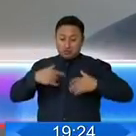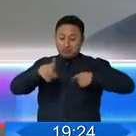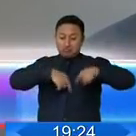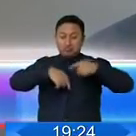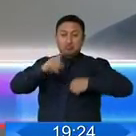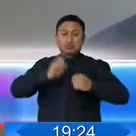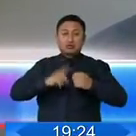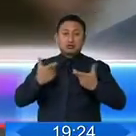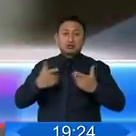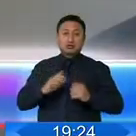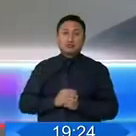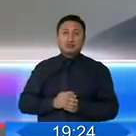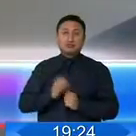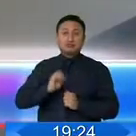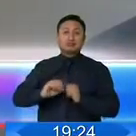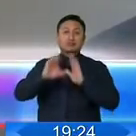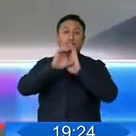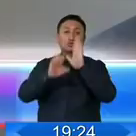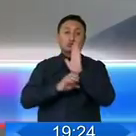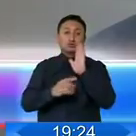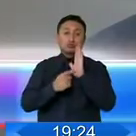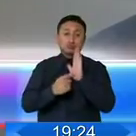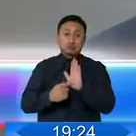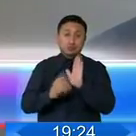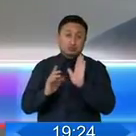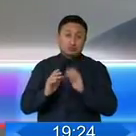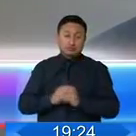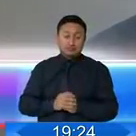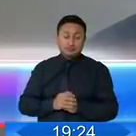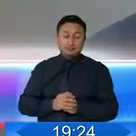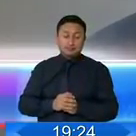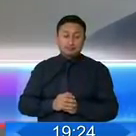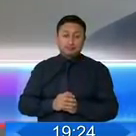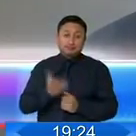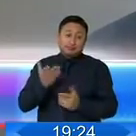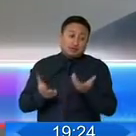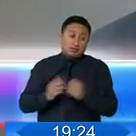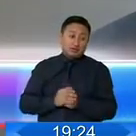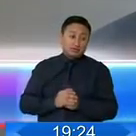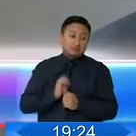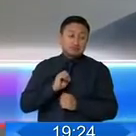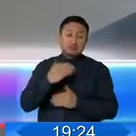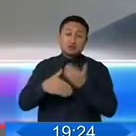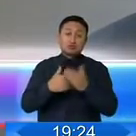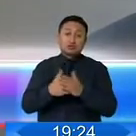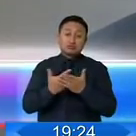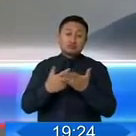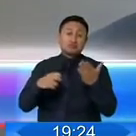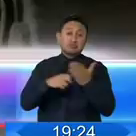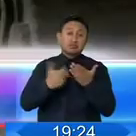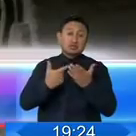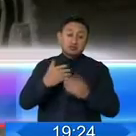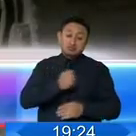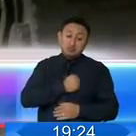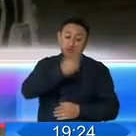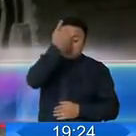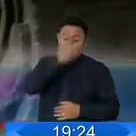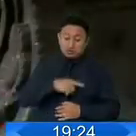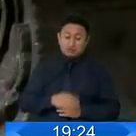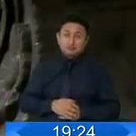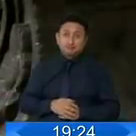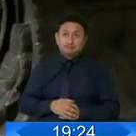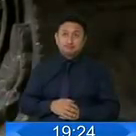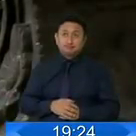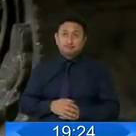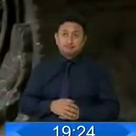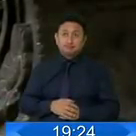en la ciudad de conformidad con la Constitución del Estado, y a lo mejor cobraremos la tarifa que realmente debe ser. Intentamos dialogar